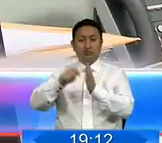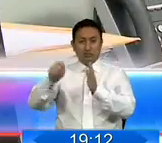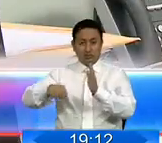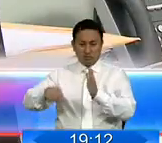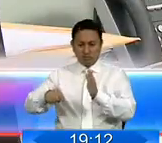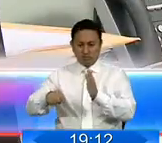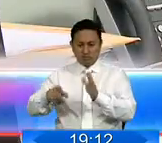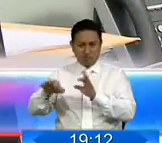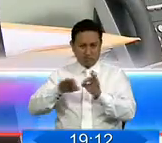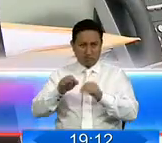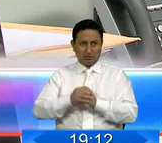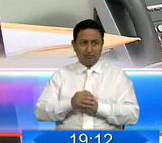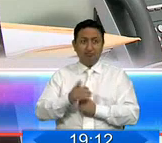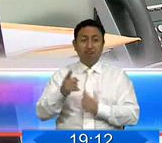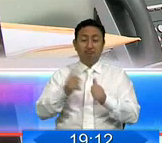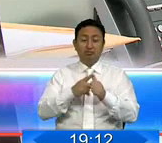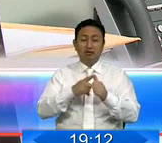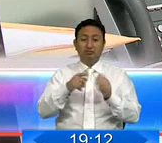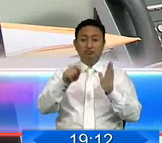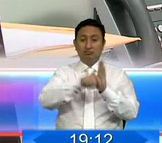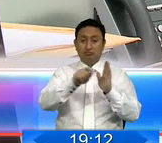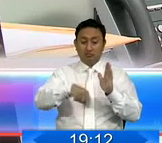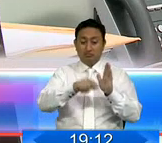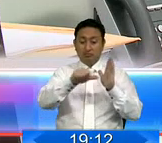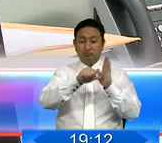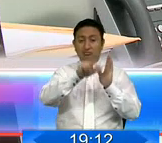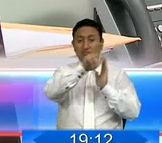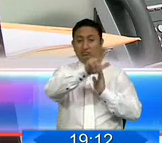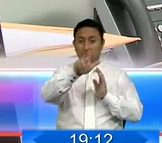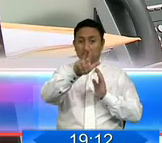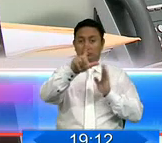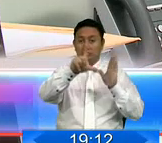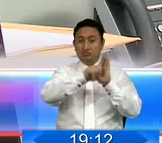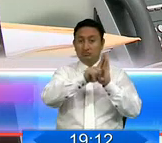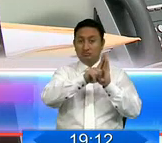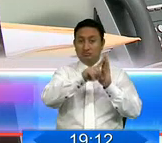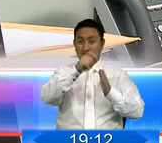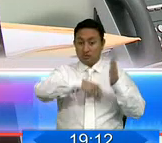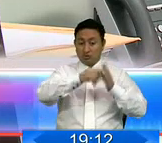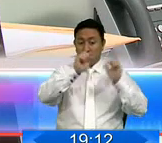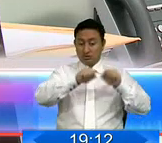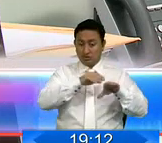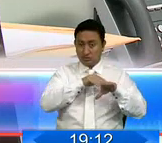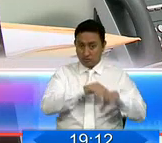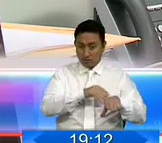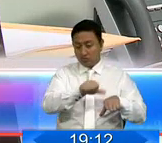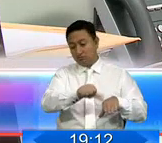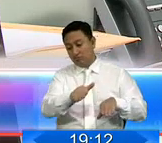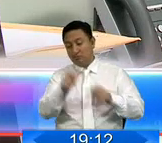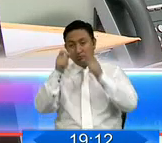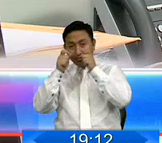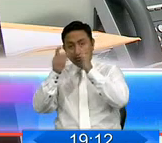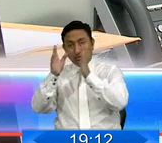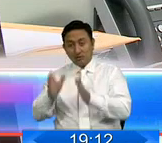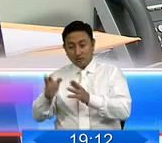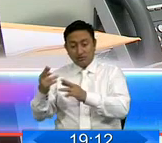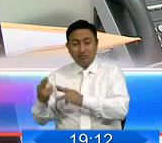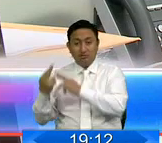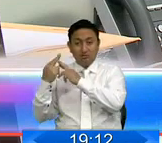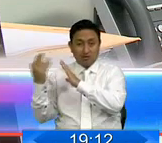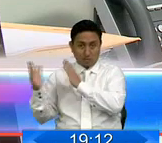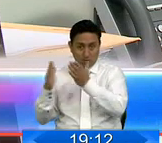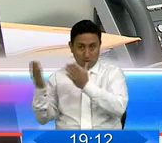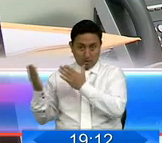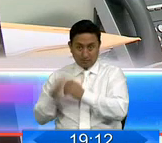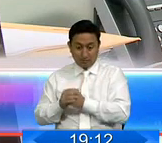situaciones. Una es la del contralor, que sí tiene respaldo en el artículo 33 de la Ley Orgánica de la Contraloría, y otra la del fiscal encargado,